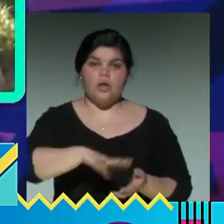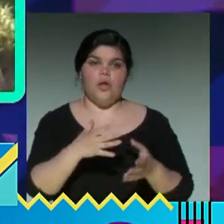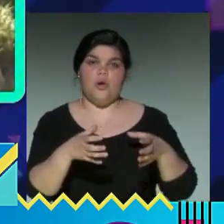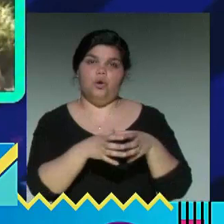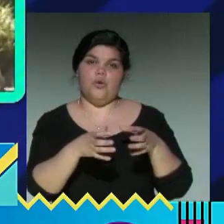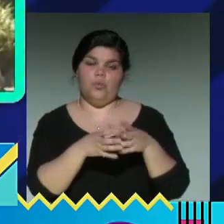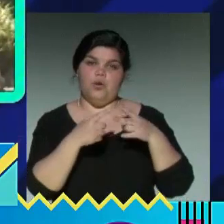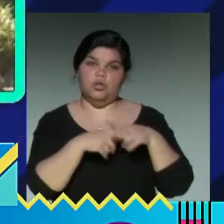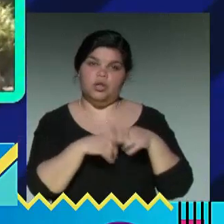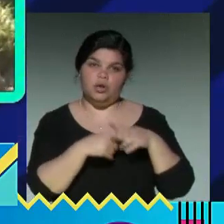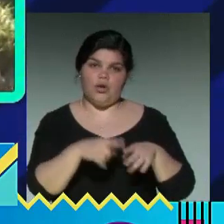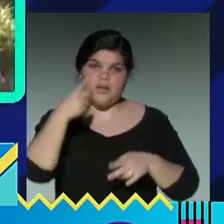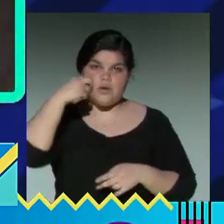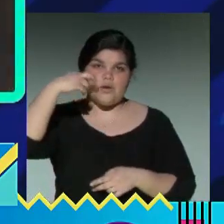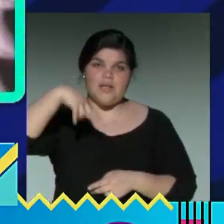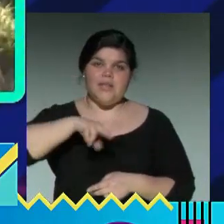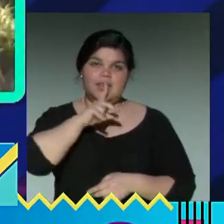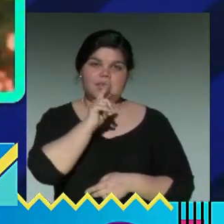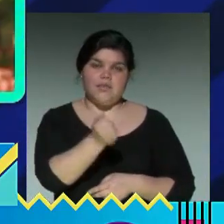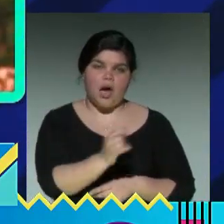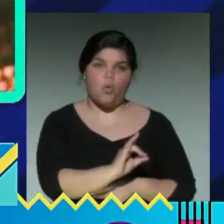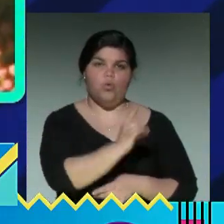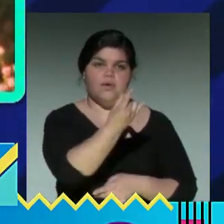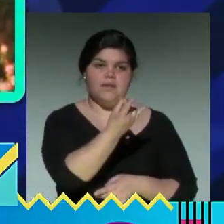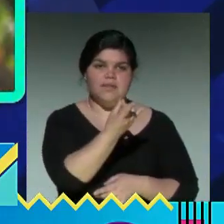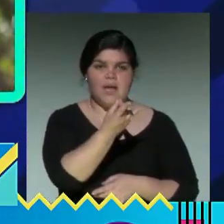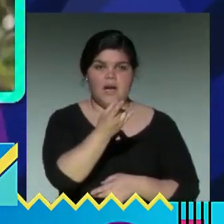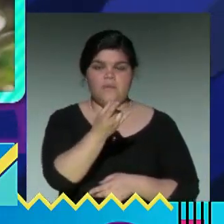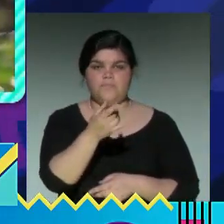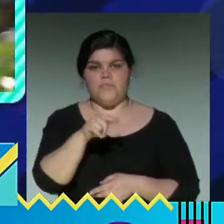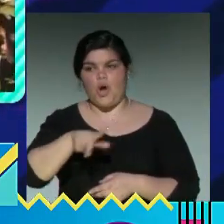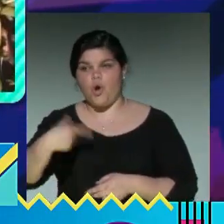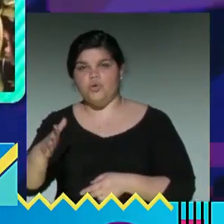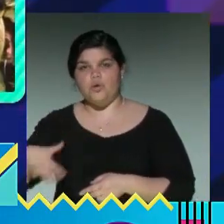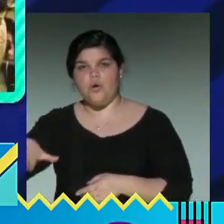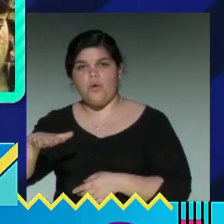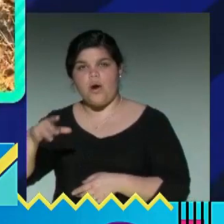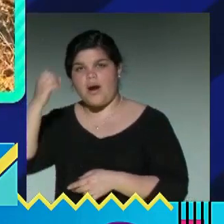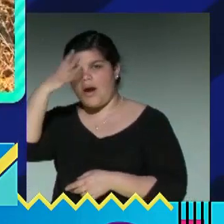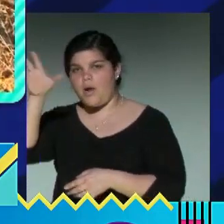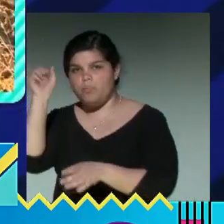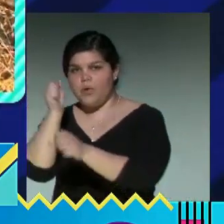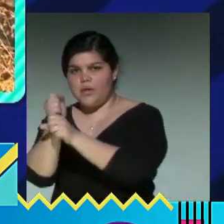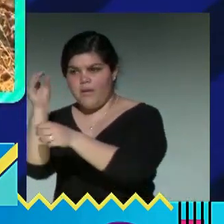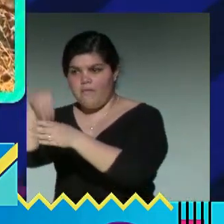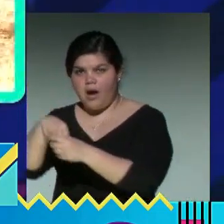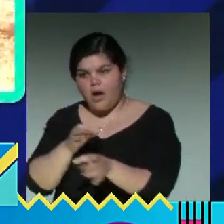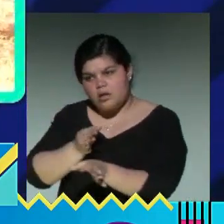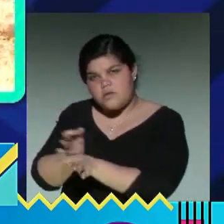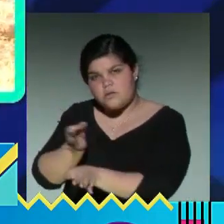llámese INTA, universidades, que se transfieran al sector productivo. Este es un modelo